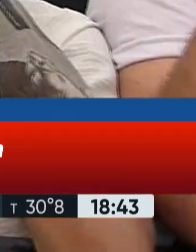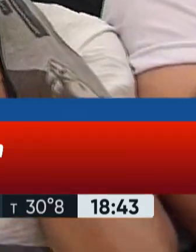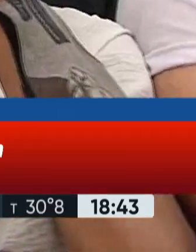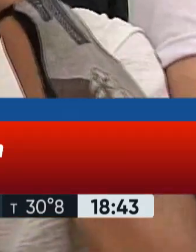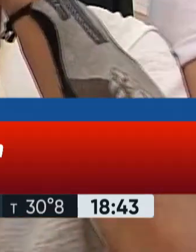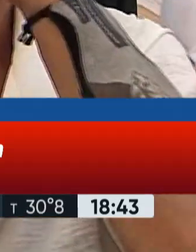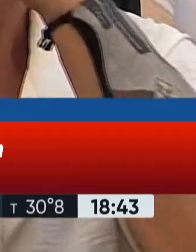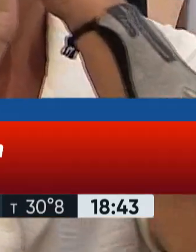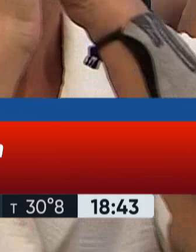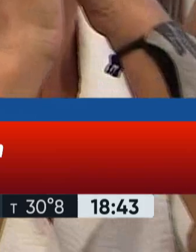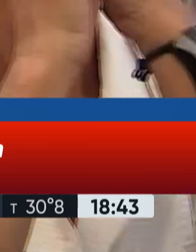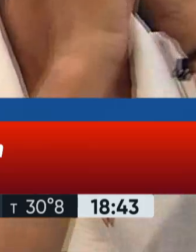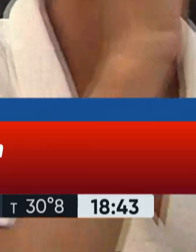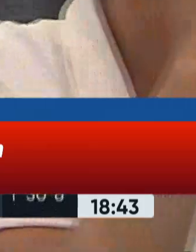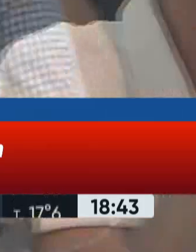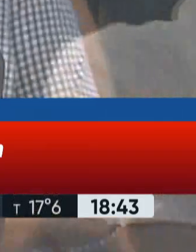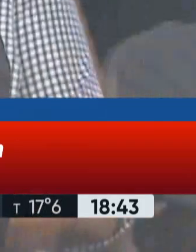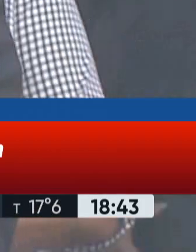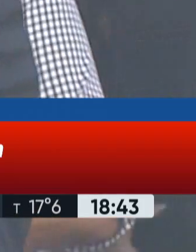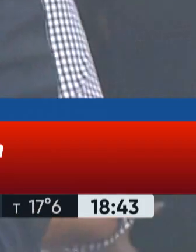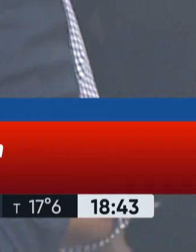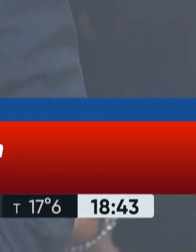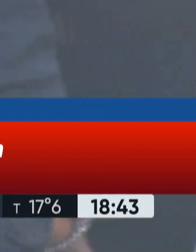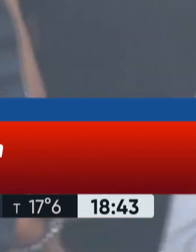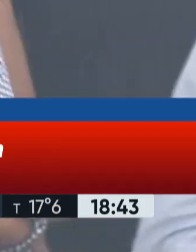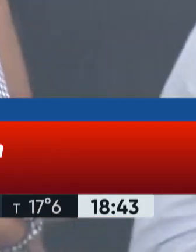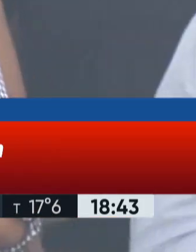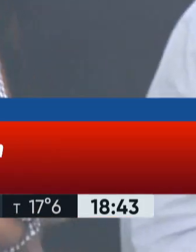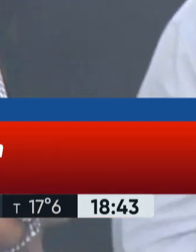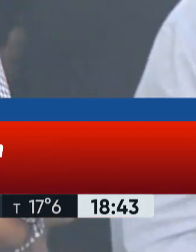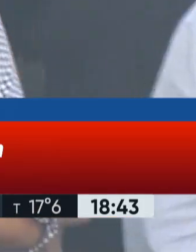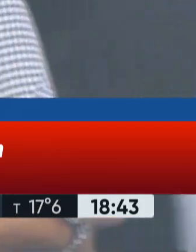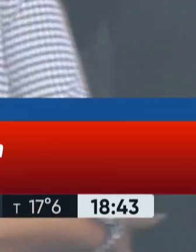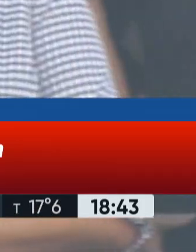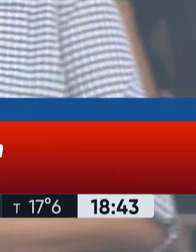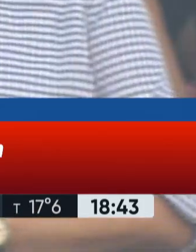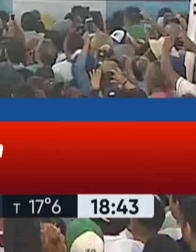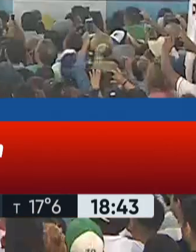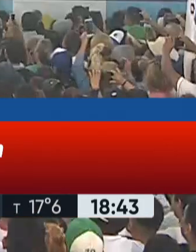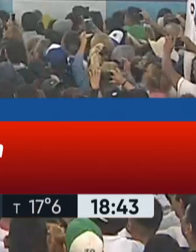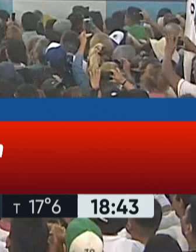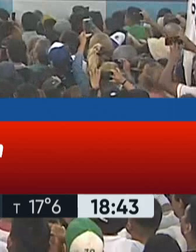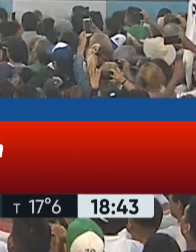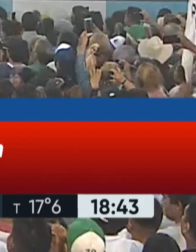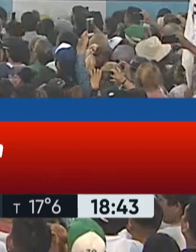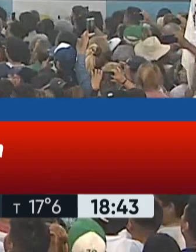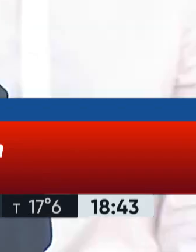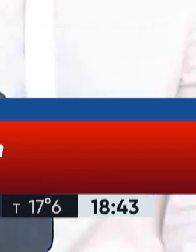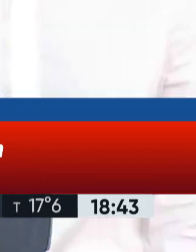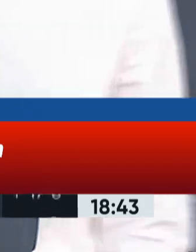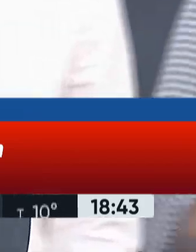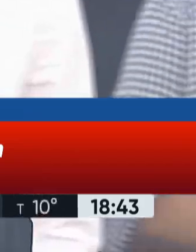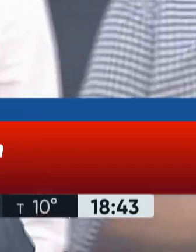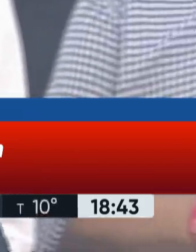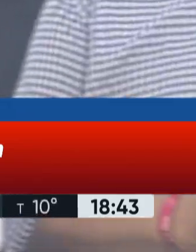de presidente. Y me acuerdo de cada instante, me acuerdo de cómo fueron los comienzos, en mucha